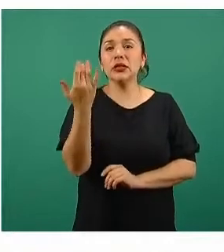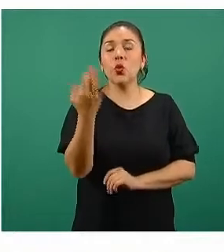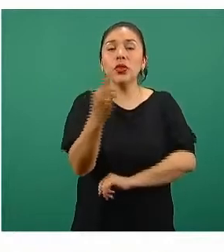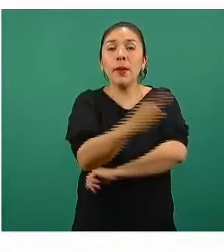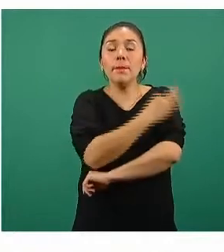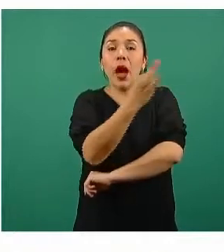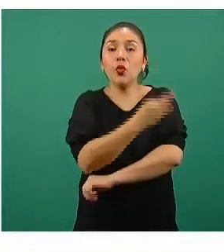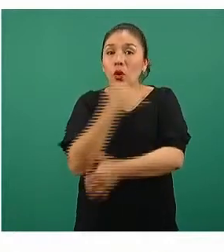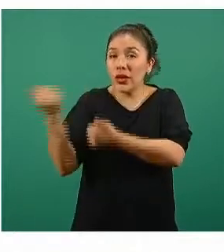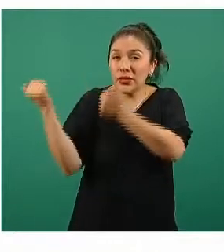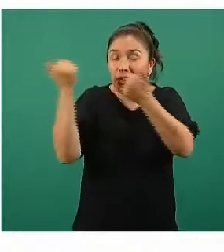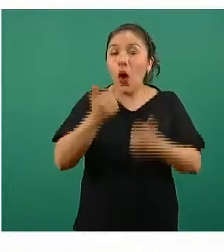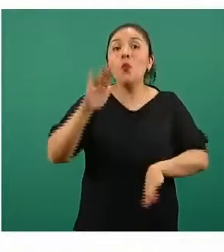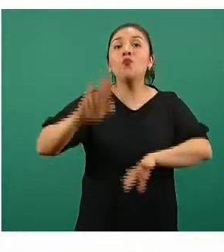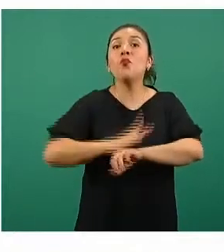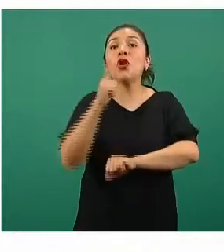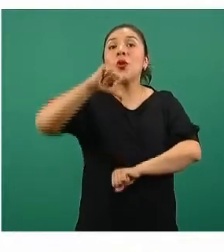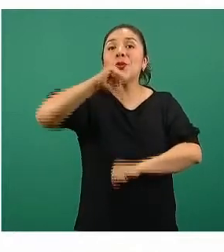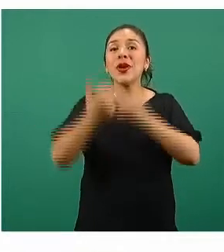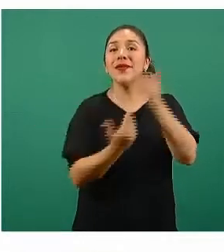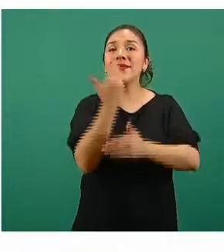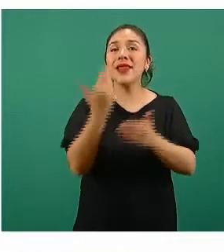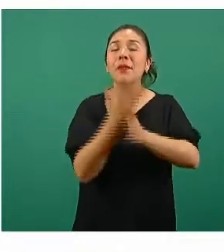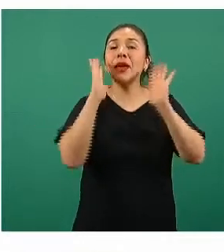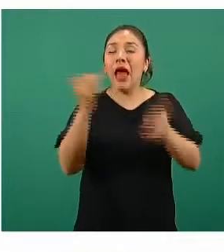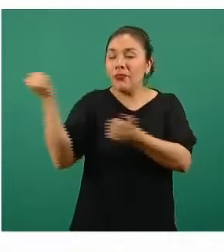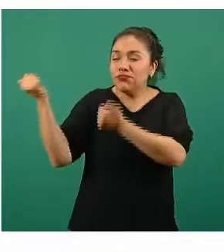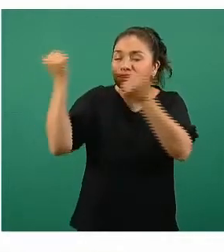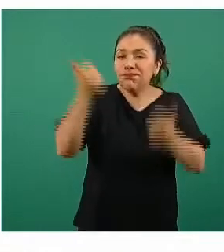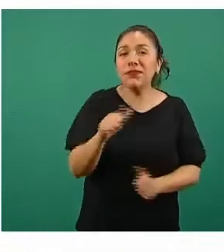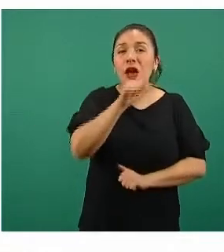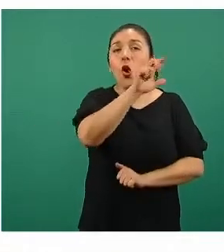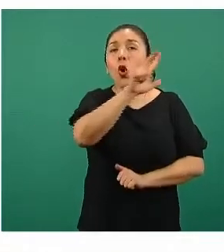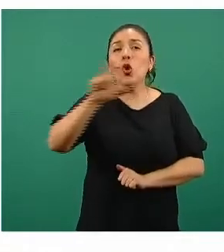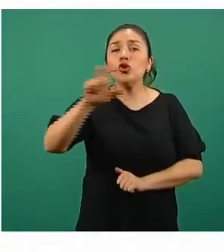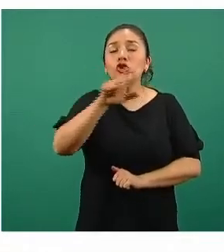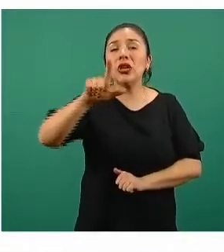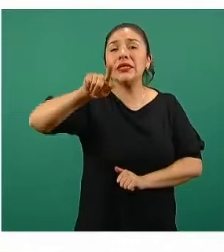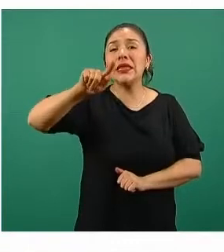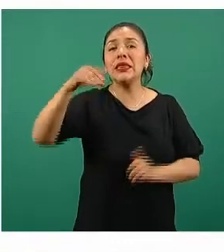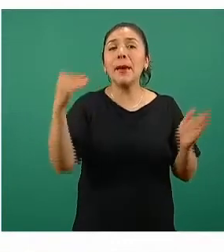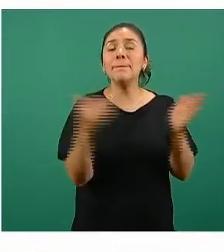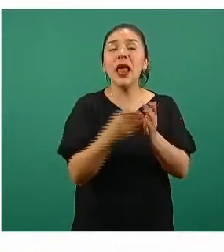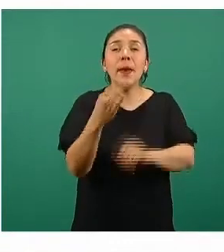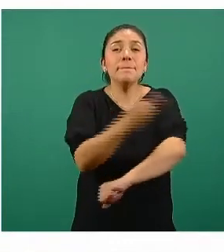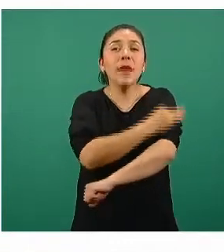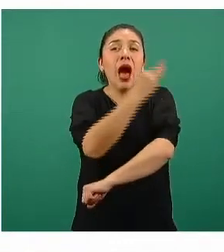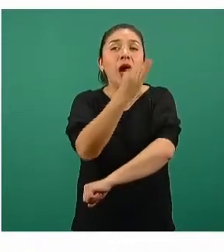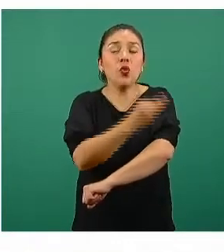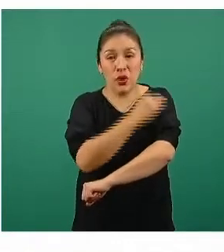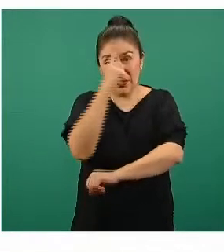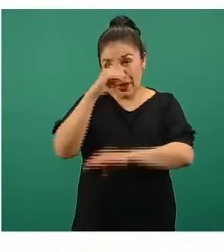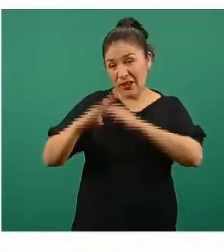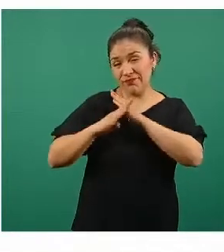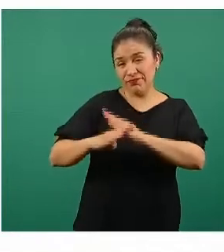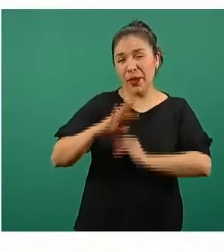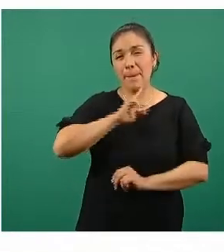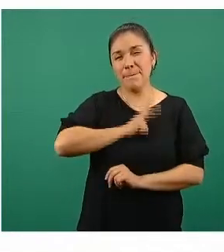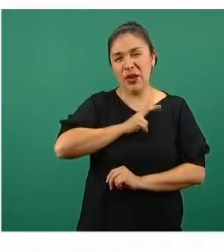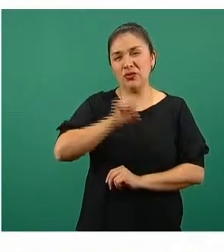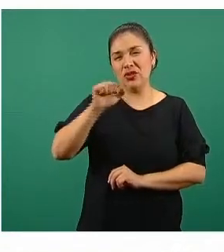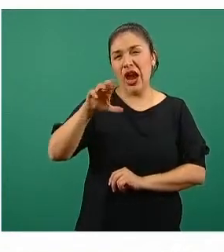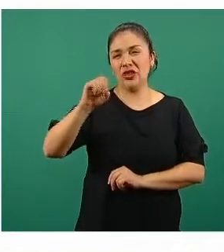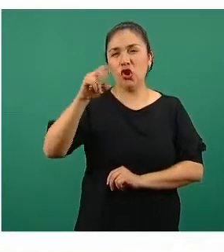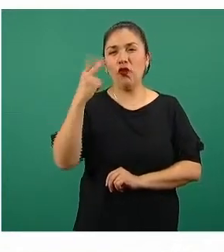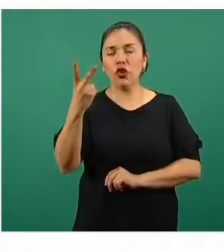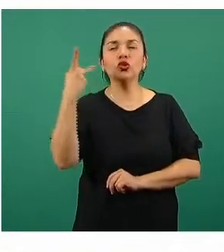1.636.350, dado que hoy se recibieron 870.000 dosis de vacuna contra el virus SARS-CoV-2